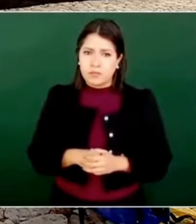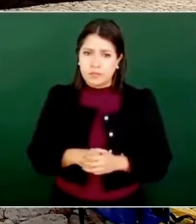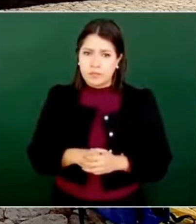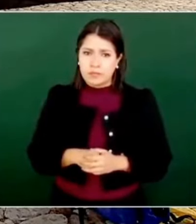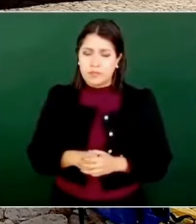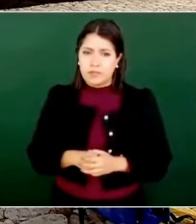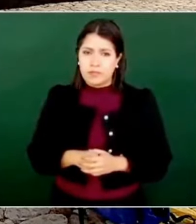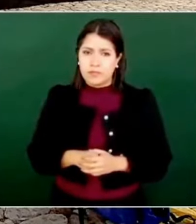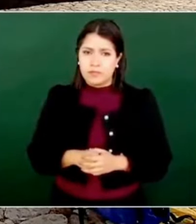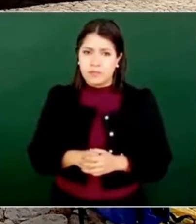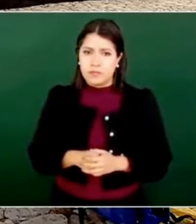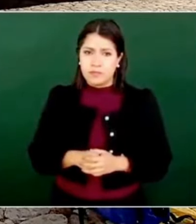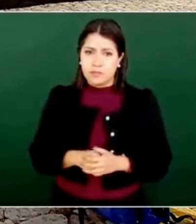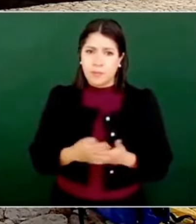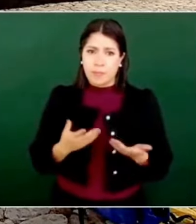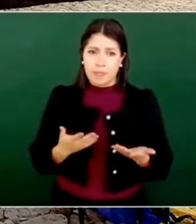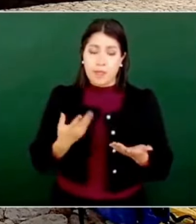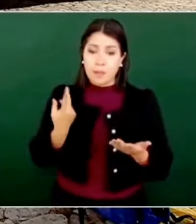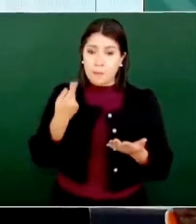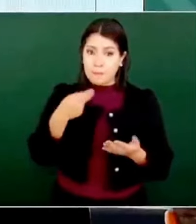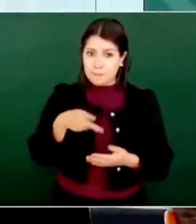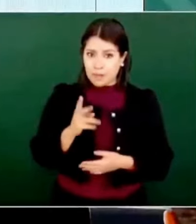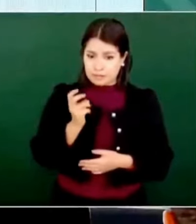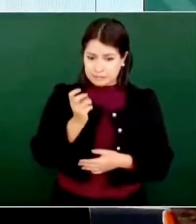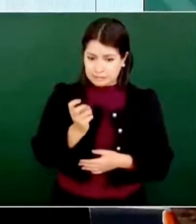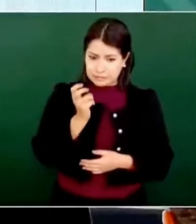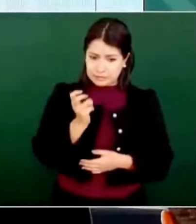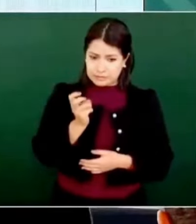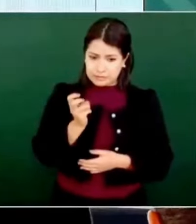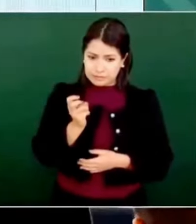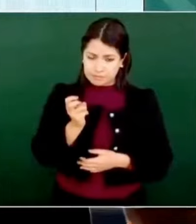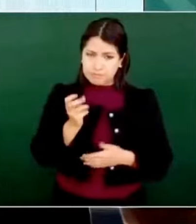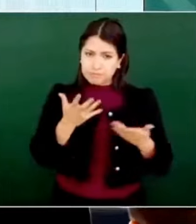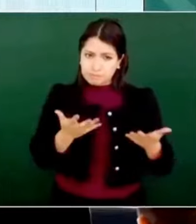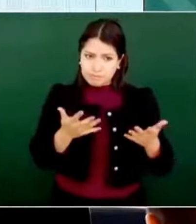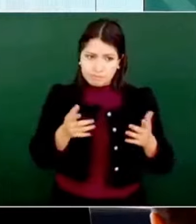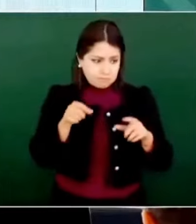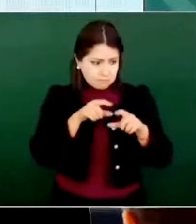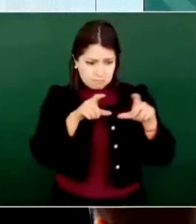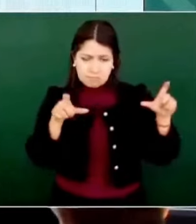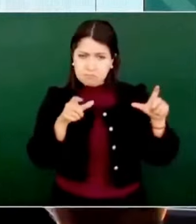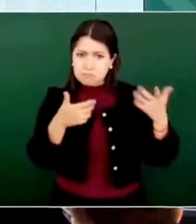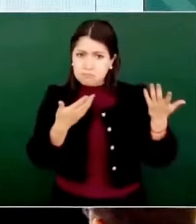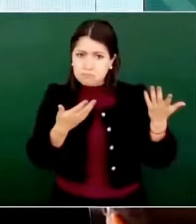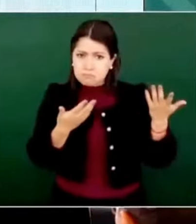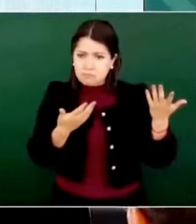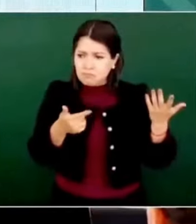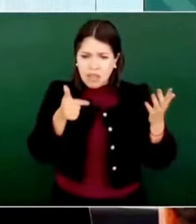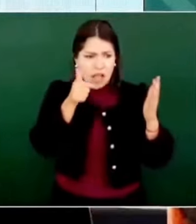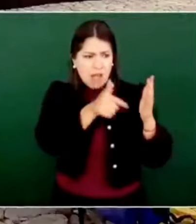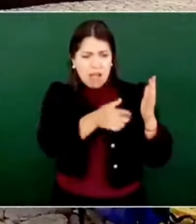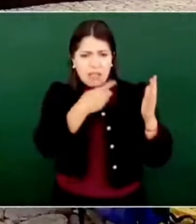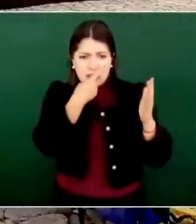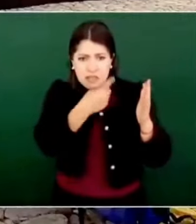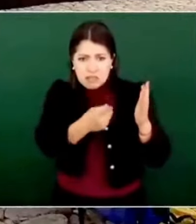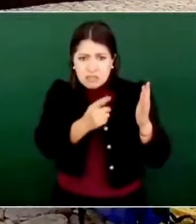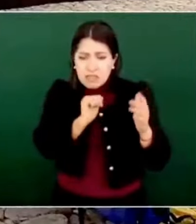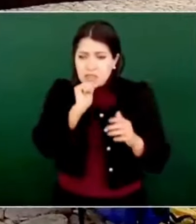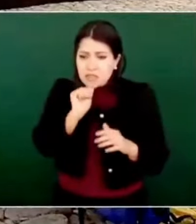dendo pero hasta aquí no hay nada en contra